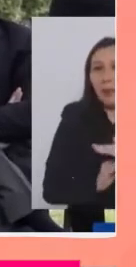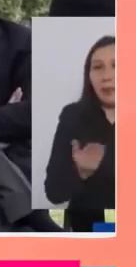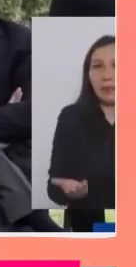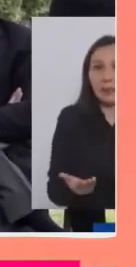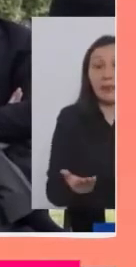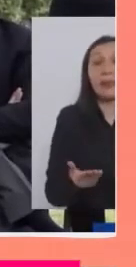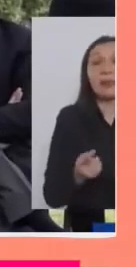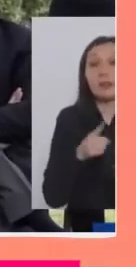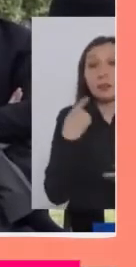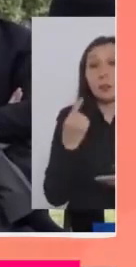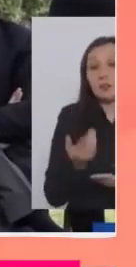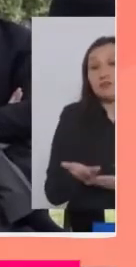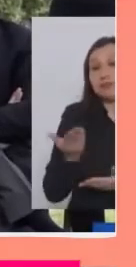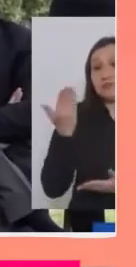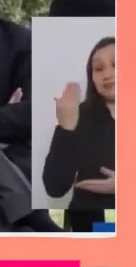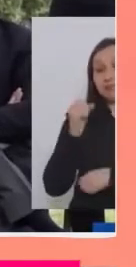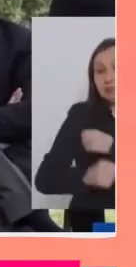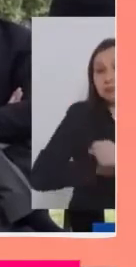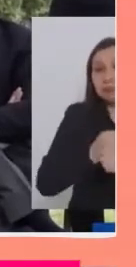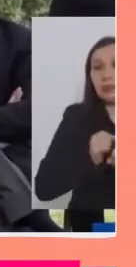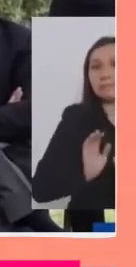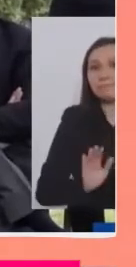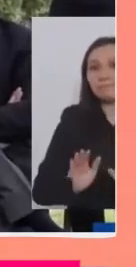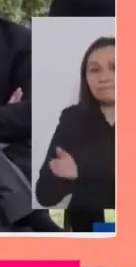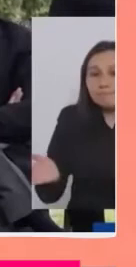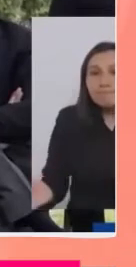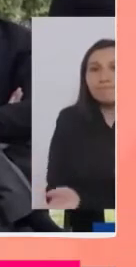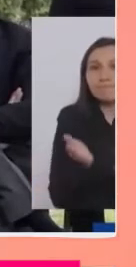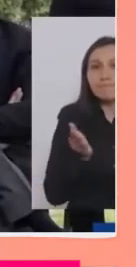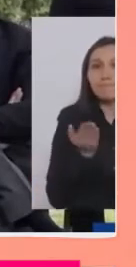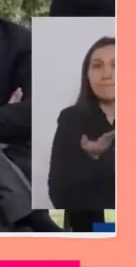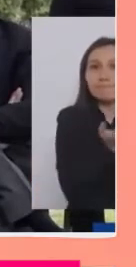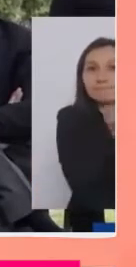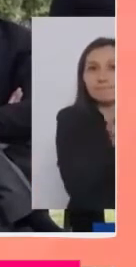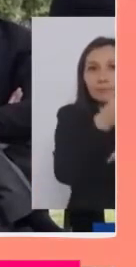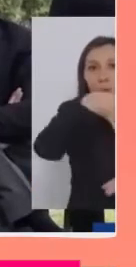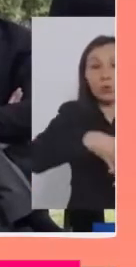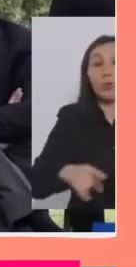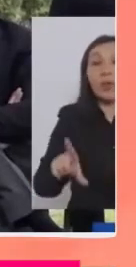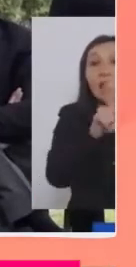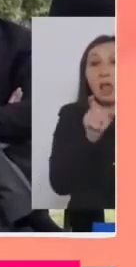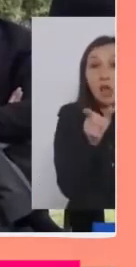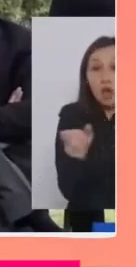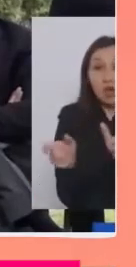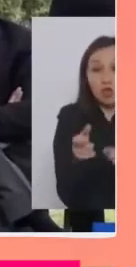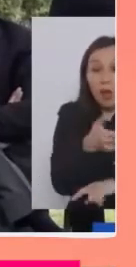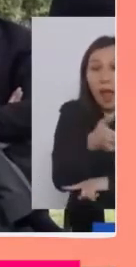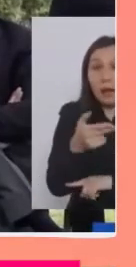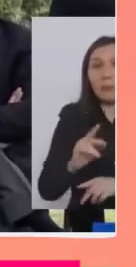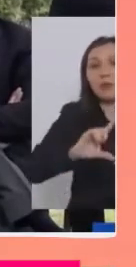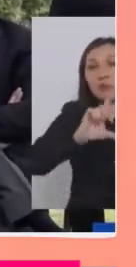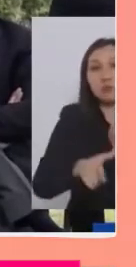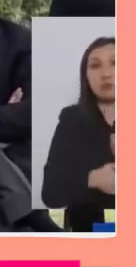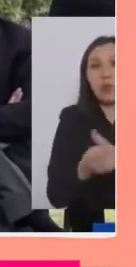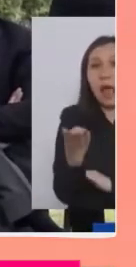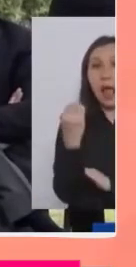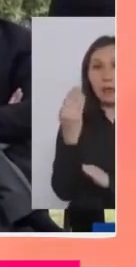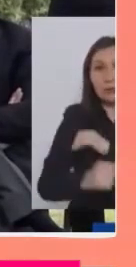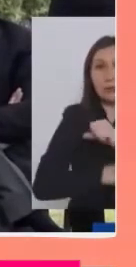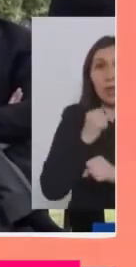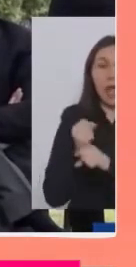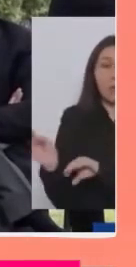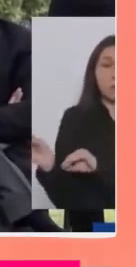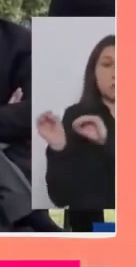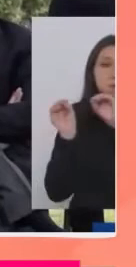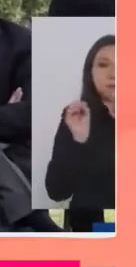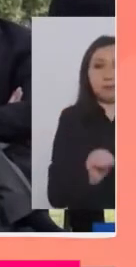personas más dentro de sus casas, dentro de sus pasajes, dentro de su entorno, y eso no aporta, digamos, a